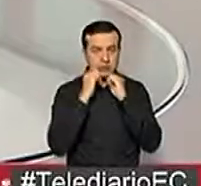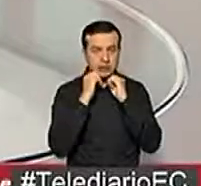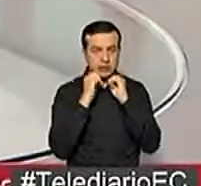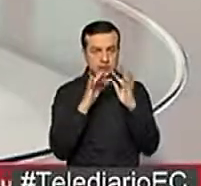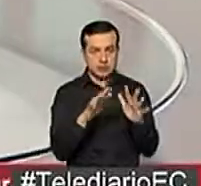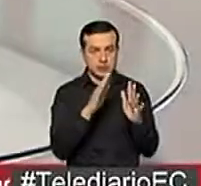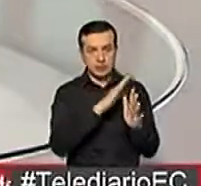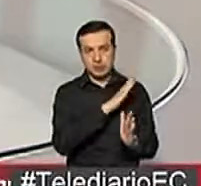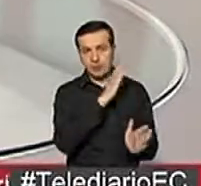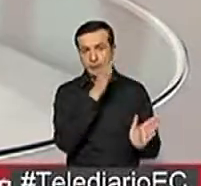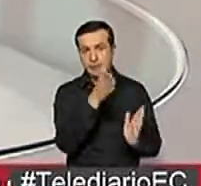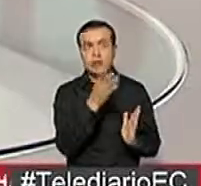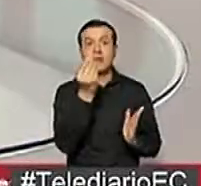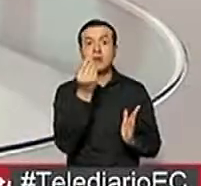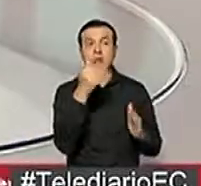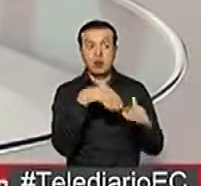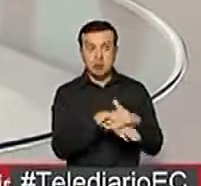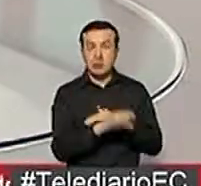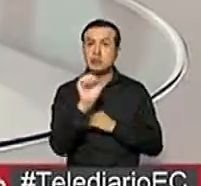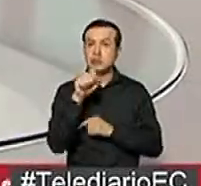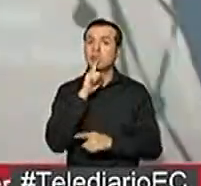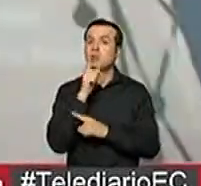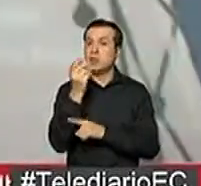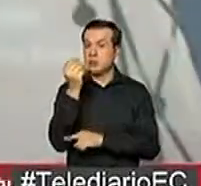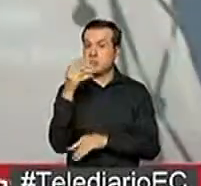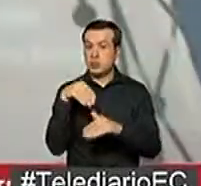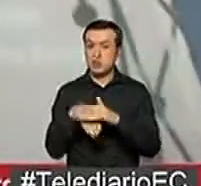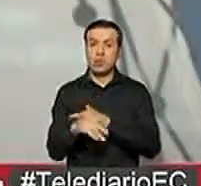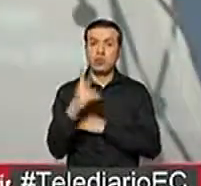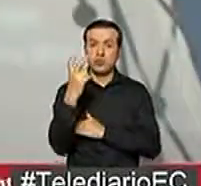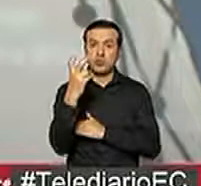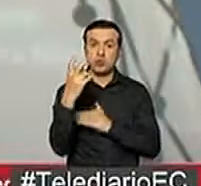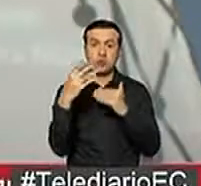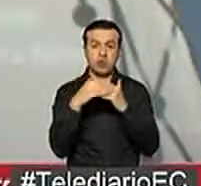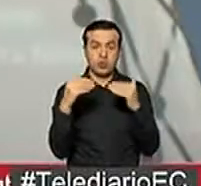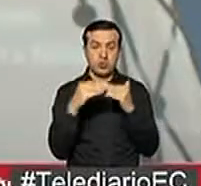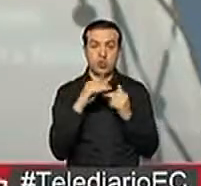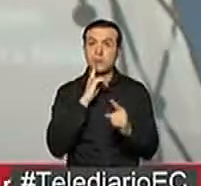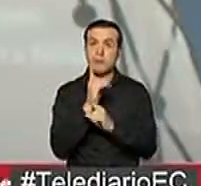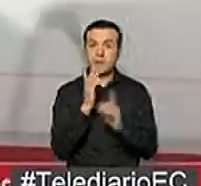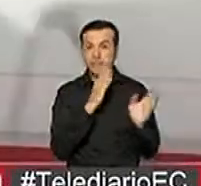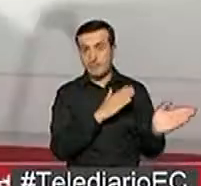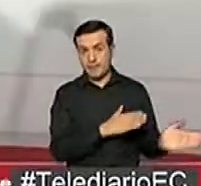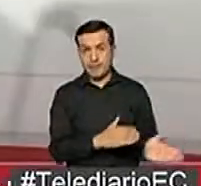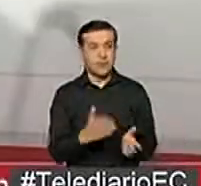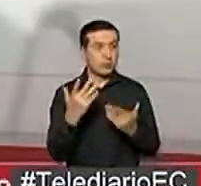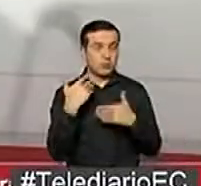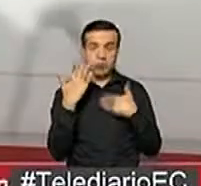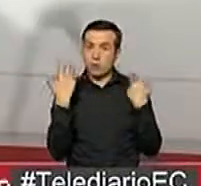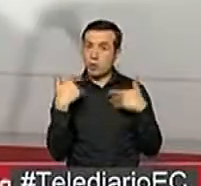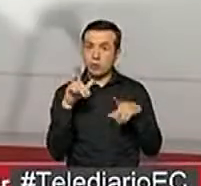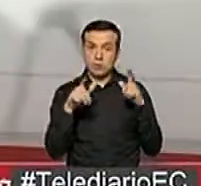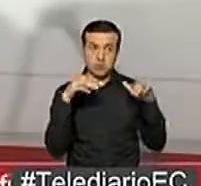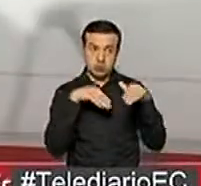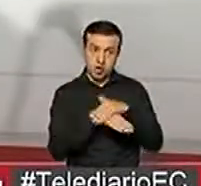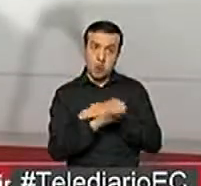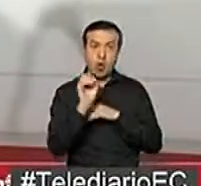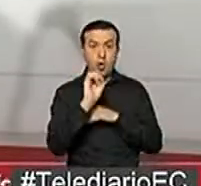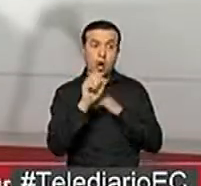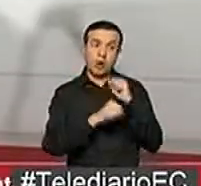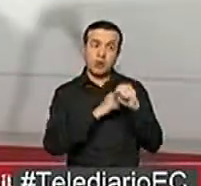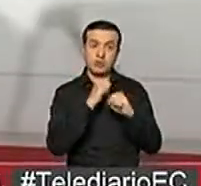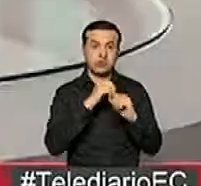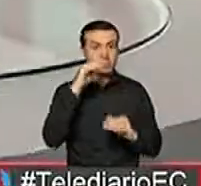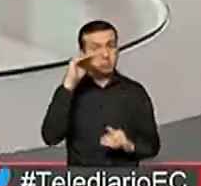mes de septiembre. ¿Tiene un costo las entradas? Sí, tiene un costo de $12. ¿Ya puede ingresar todo el público o desde, sí, una